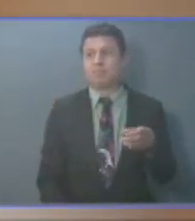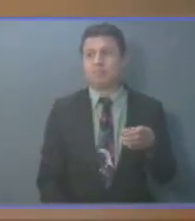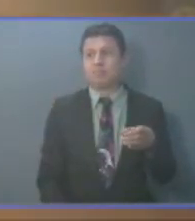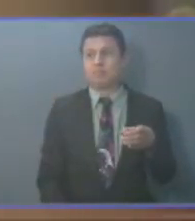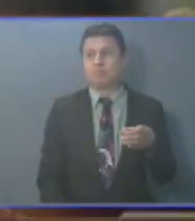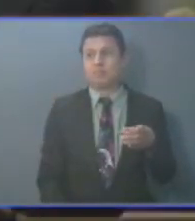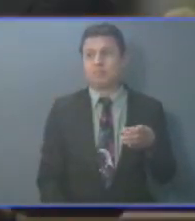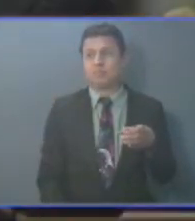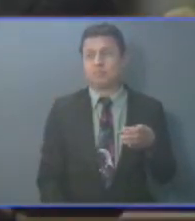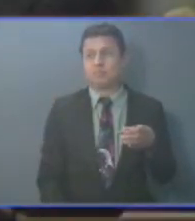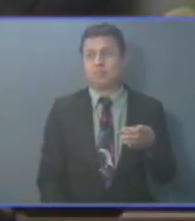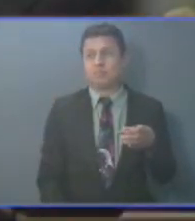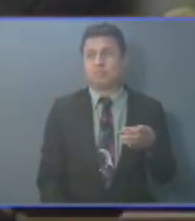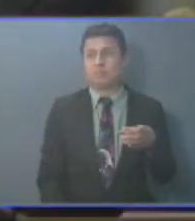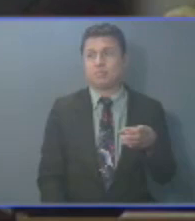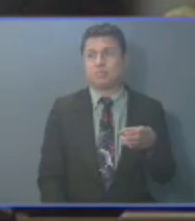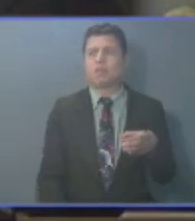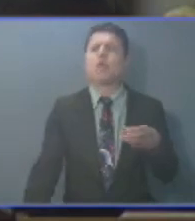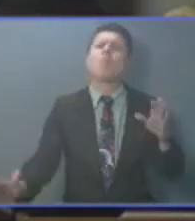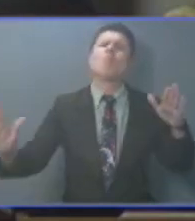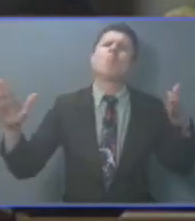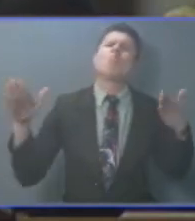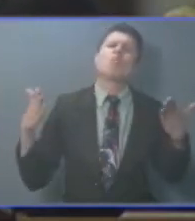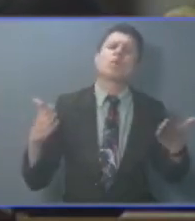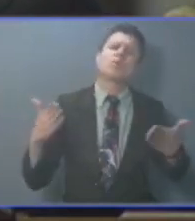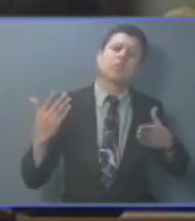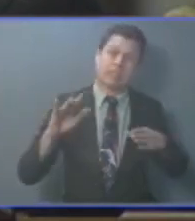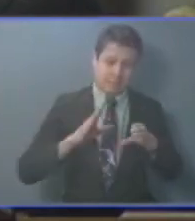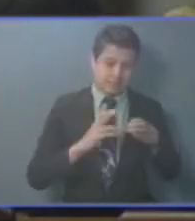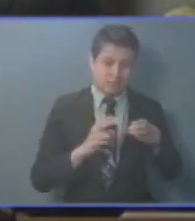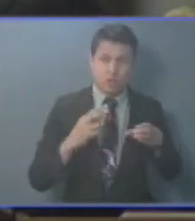decreto. ¿Y por qué vamos a renunciar?